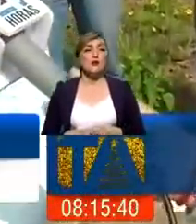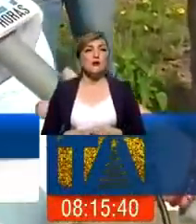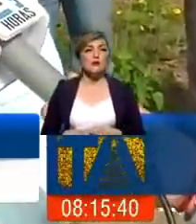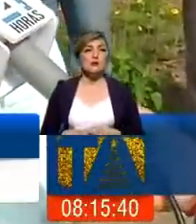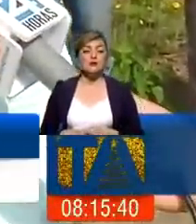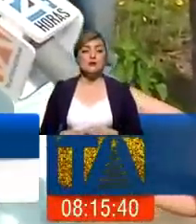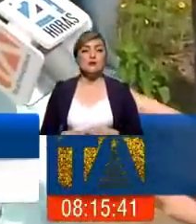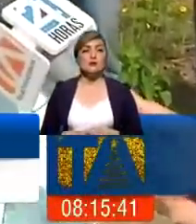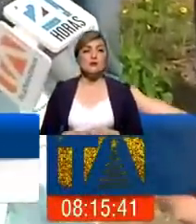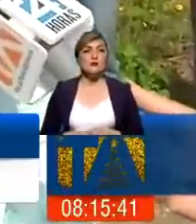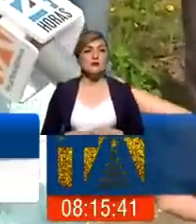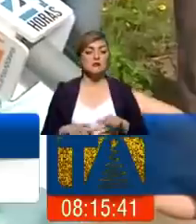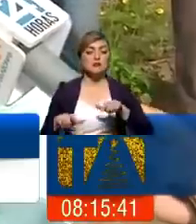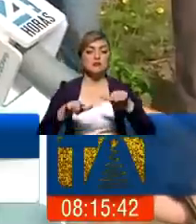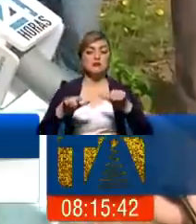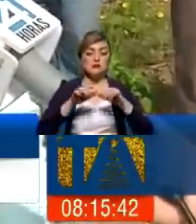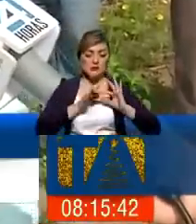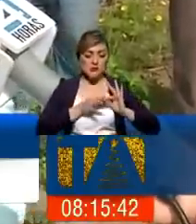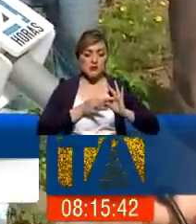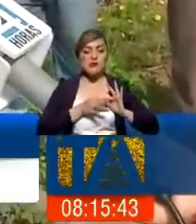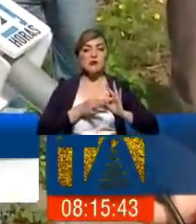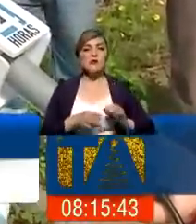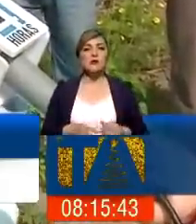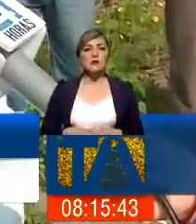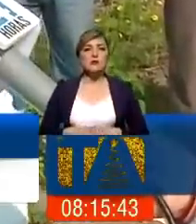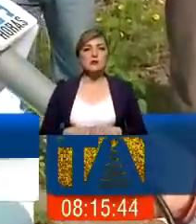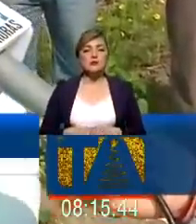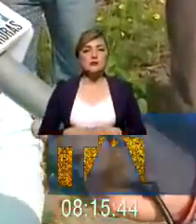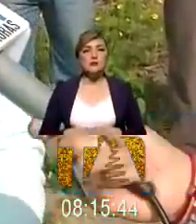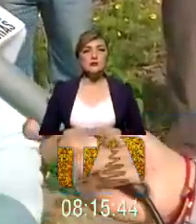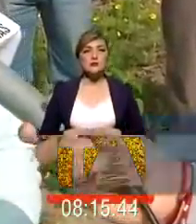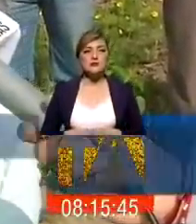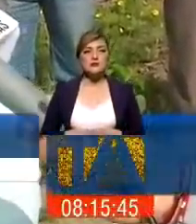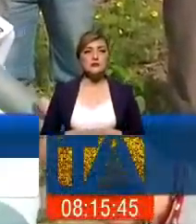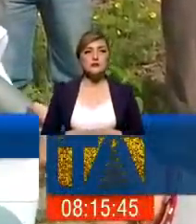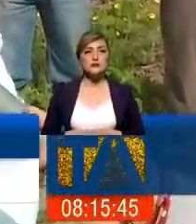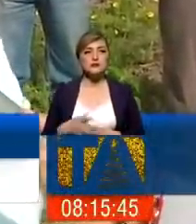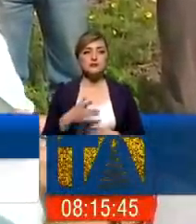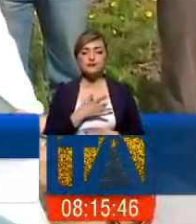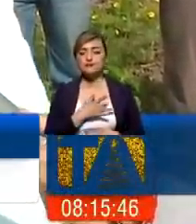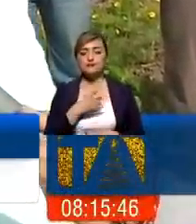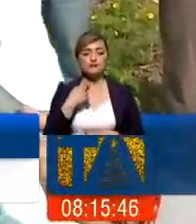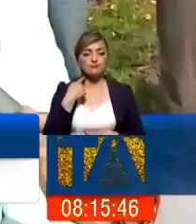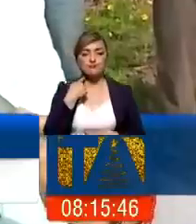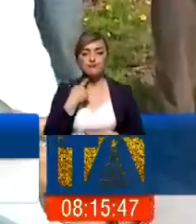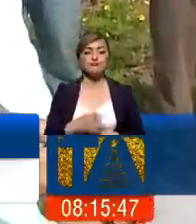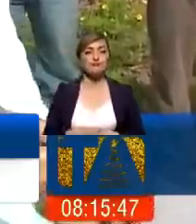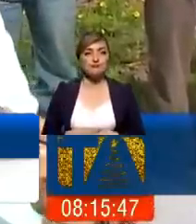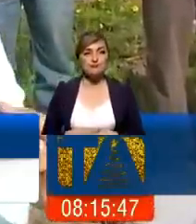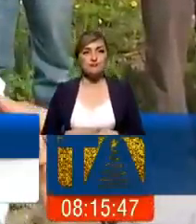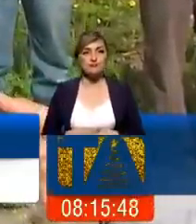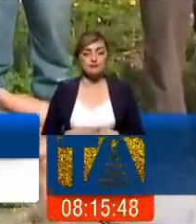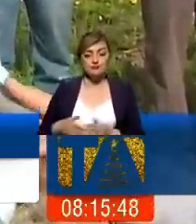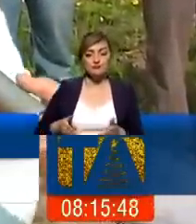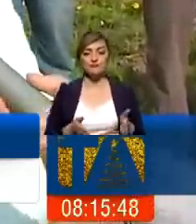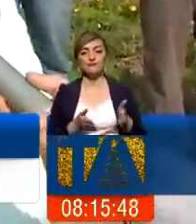Estamos en el sector de Calderón. Nos sentimos sumamente afectados porque esta sería prácticamente